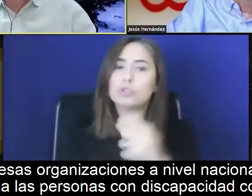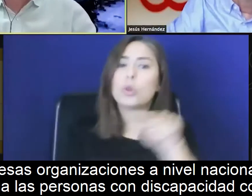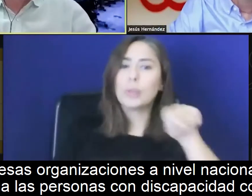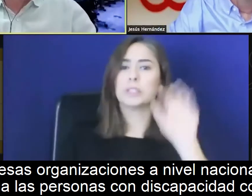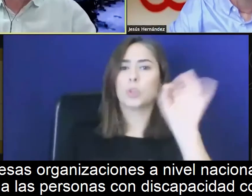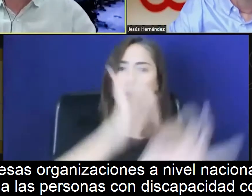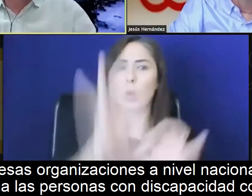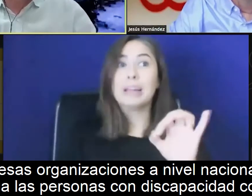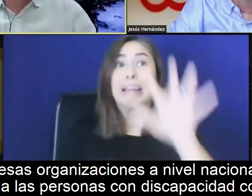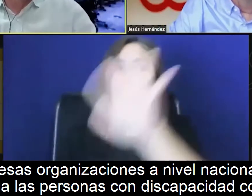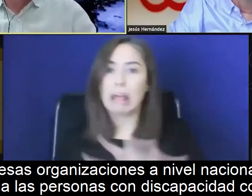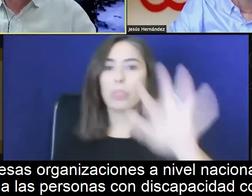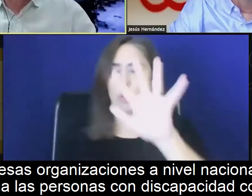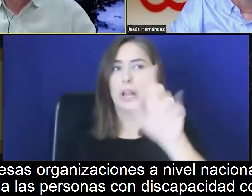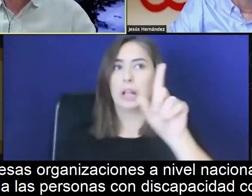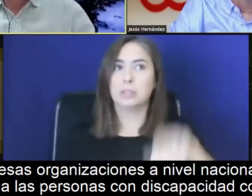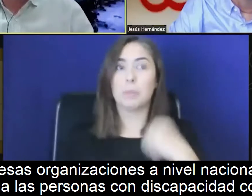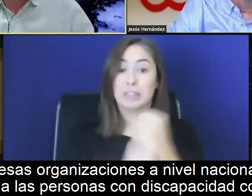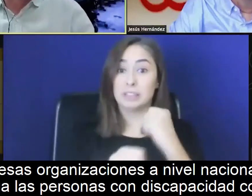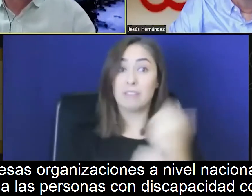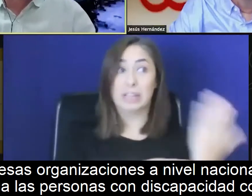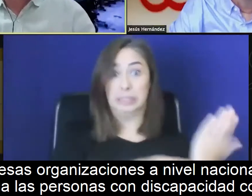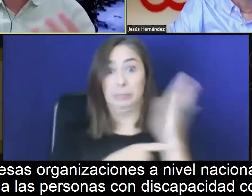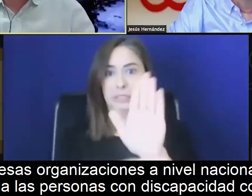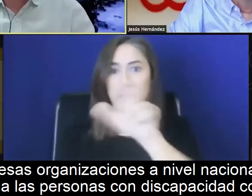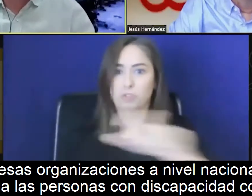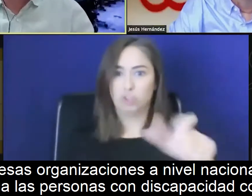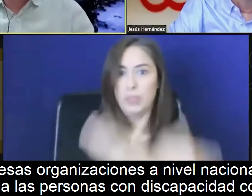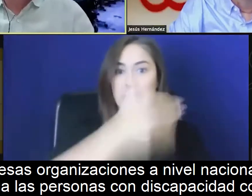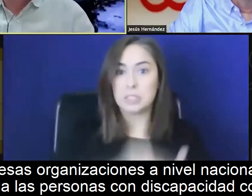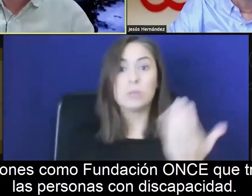que trabajan representando a las personas con discapacidad, como el CERMI, y